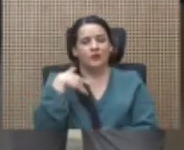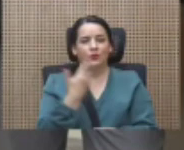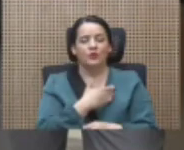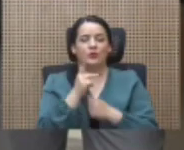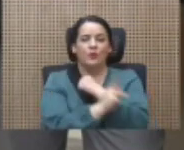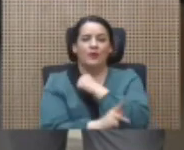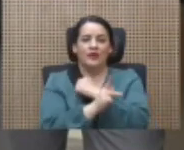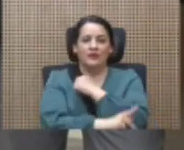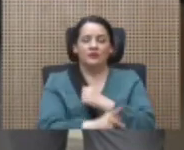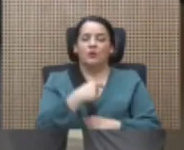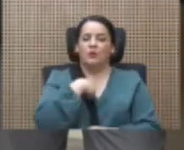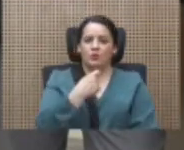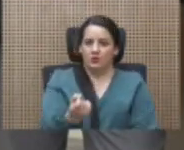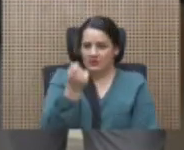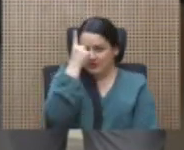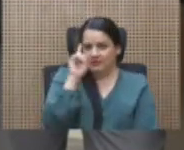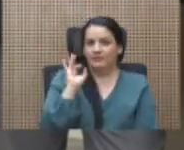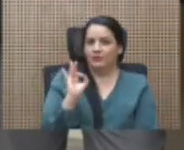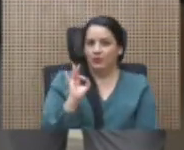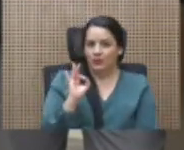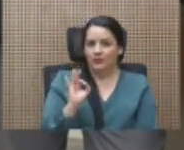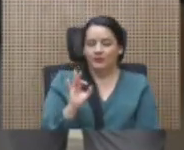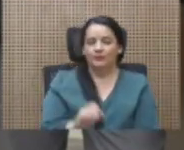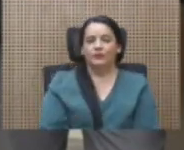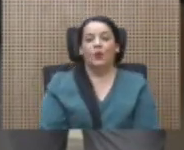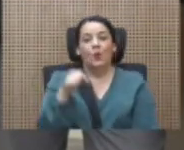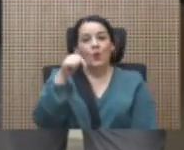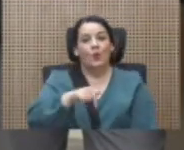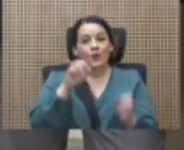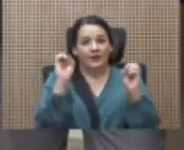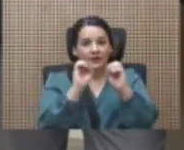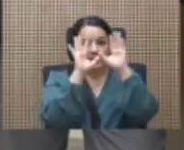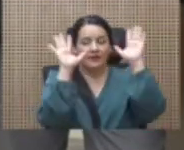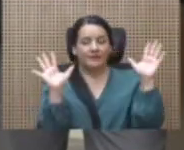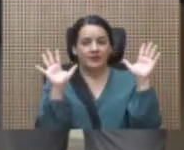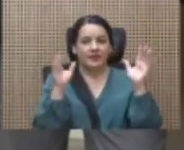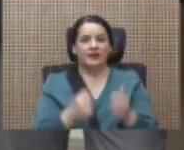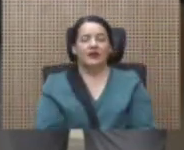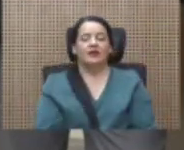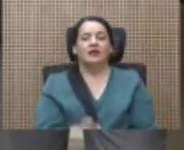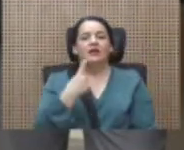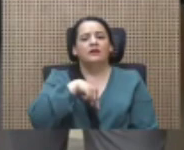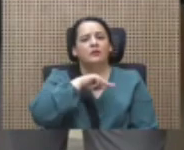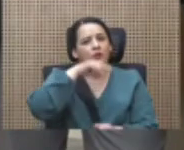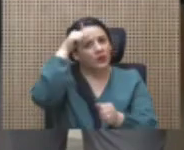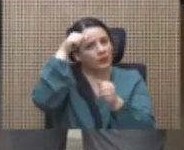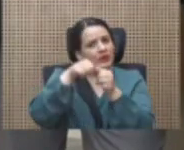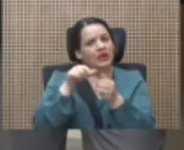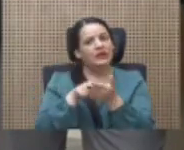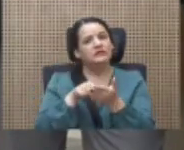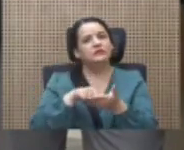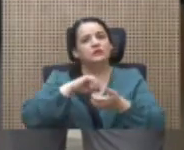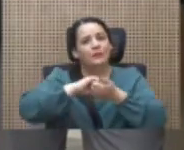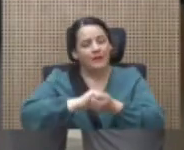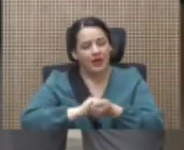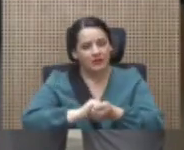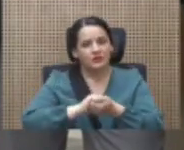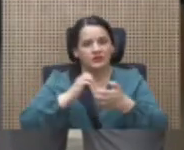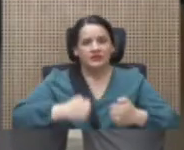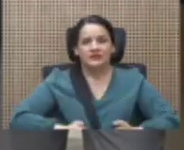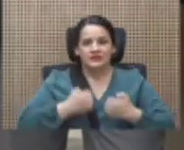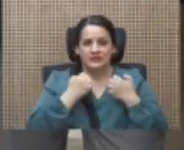uno los entiende muy bien hoy en la mañana nos recordaron que esos pactos existen